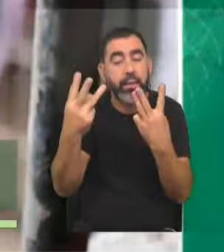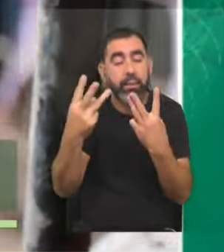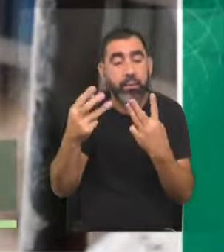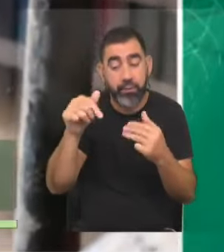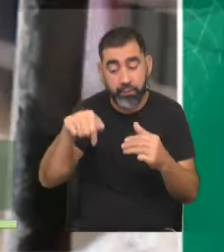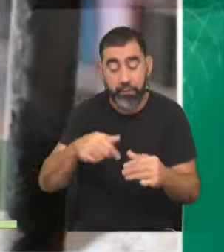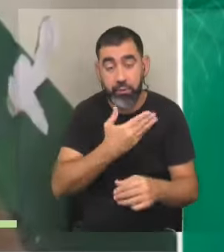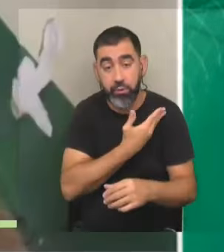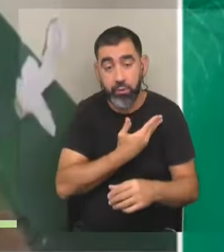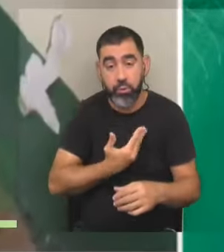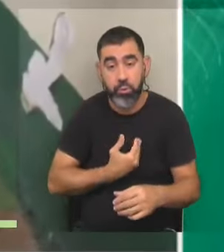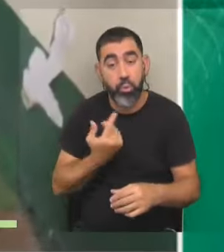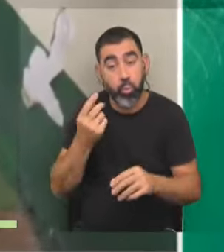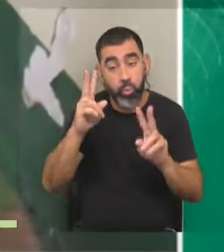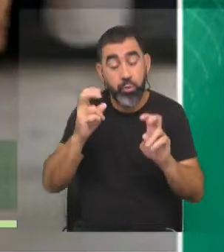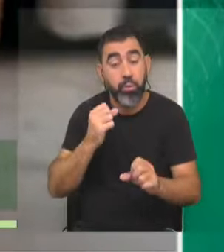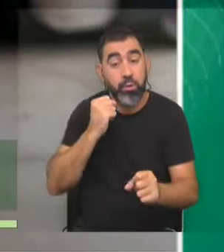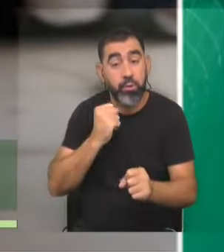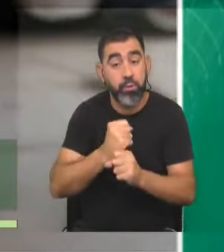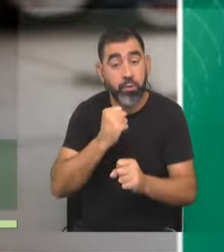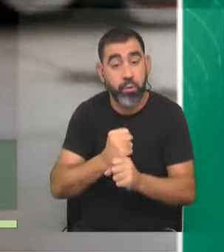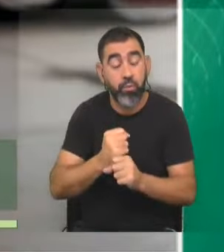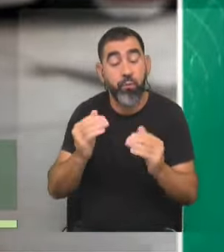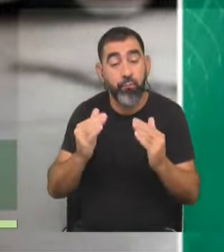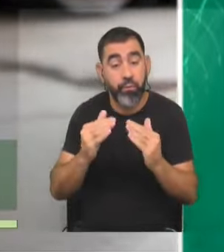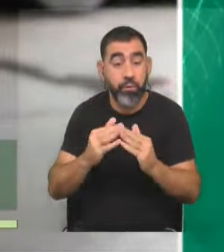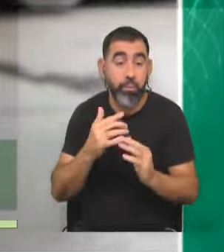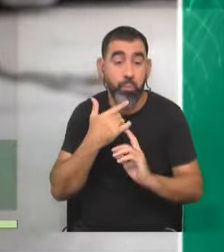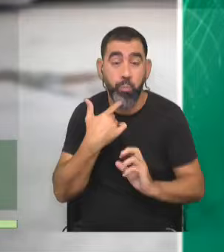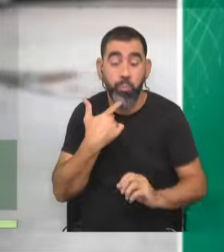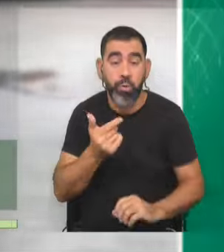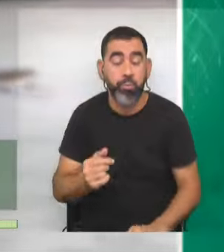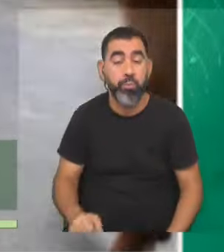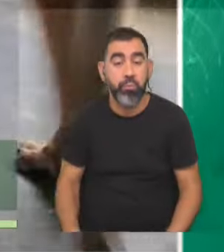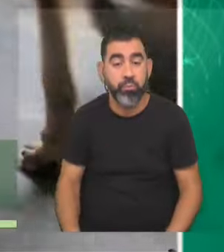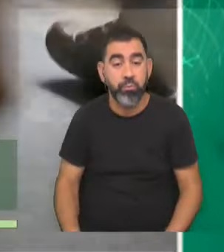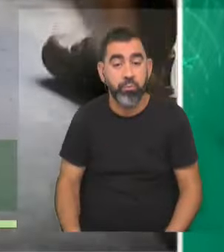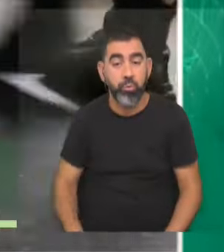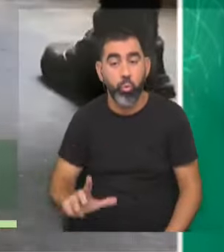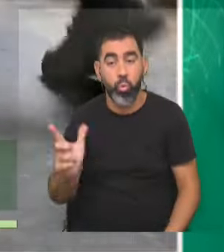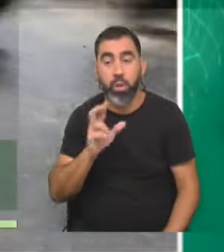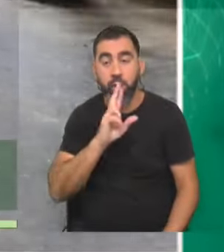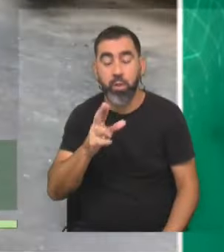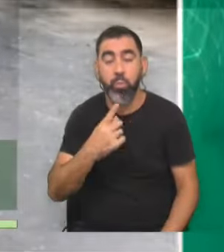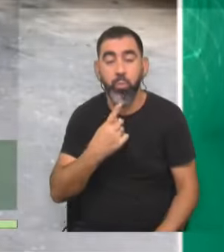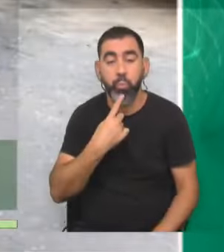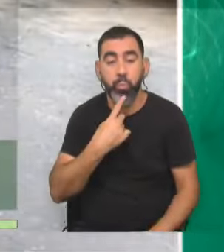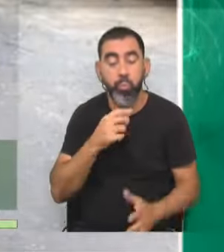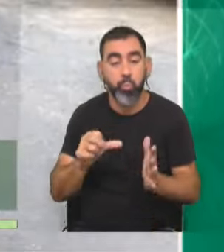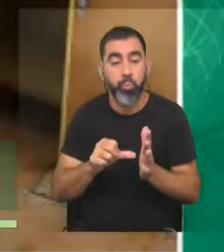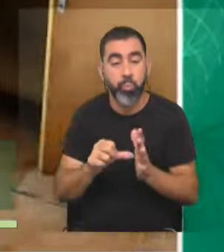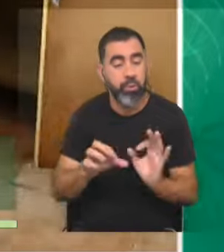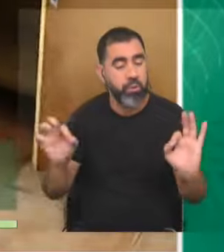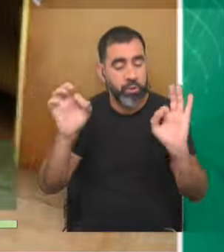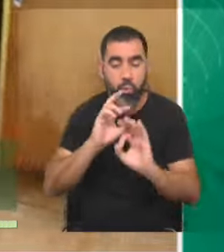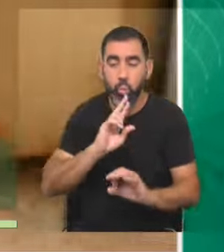administración digamos que uno de ellos es el trabajo como tú decías y la vivienda por ejemplo no están dando respuesta desde el sistema político no se están dando